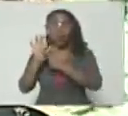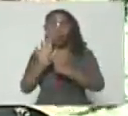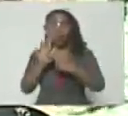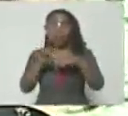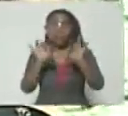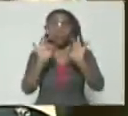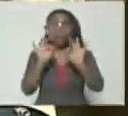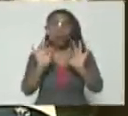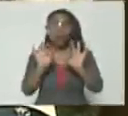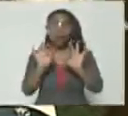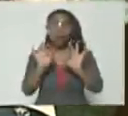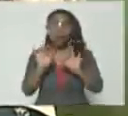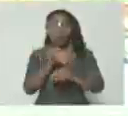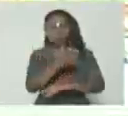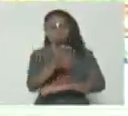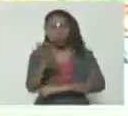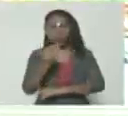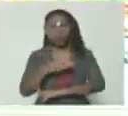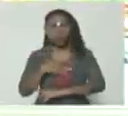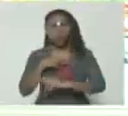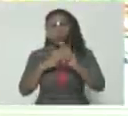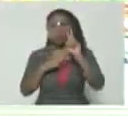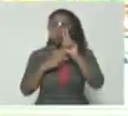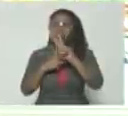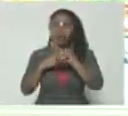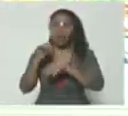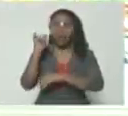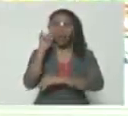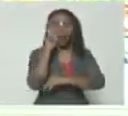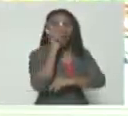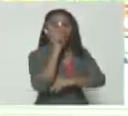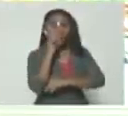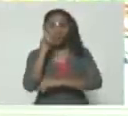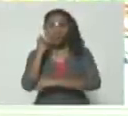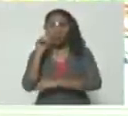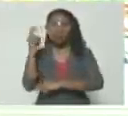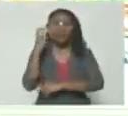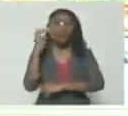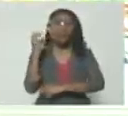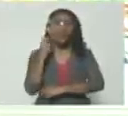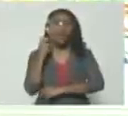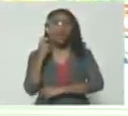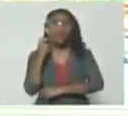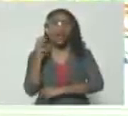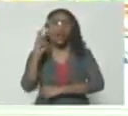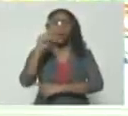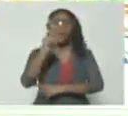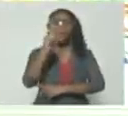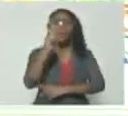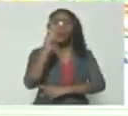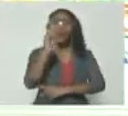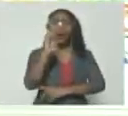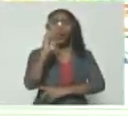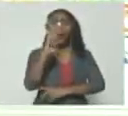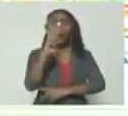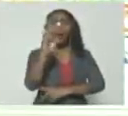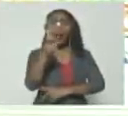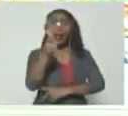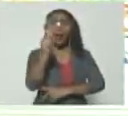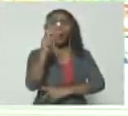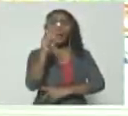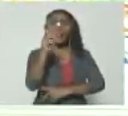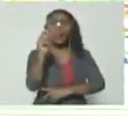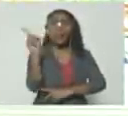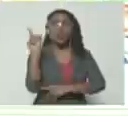especial. Como ustedes la pueden ver en esta cámara, está el chocolate muérgano. Ya tiempo no escuché